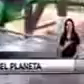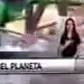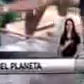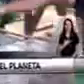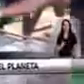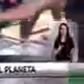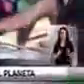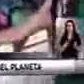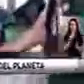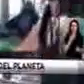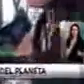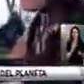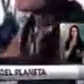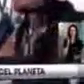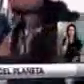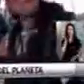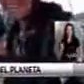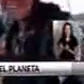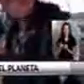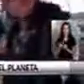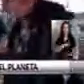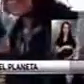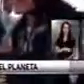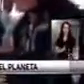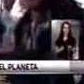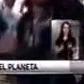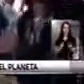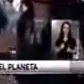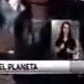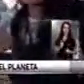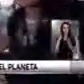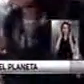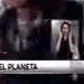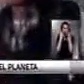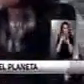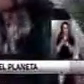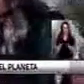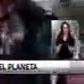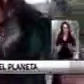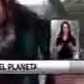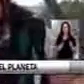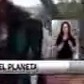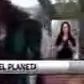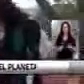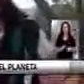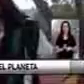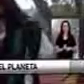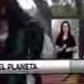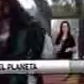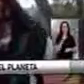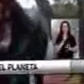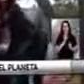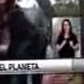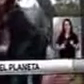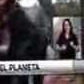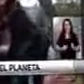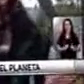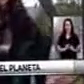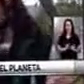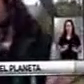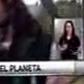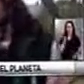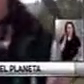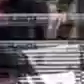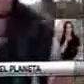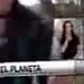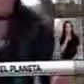Es amiga chilena. Caliente, tranquila, no había nervios, nada.